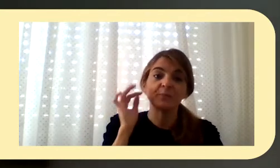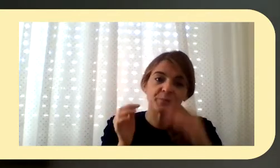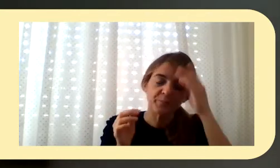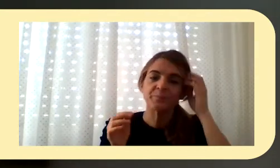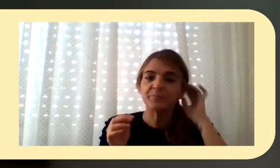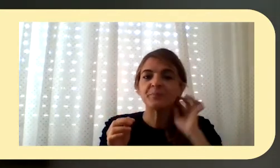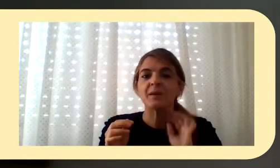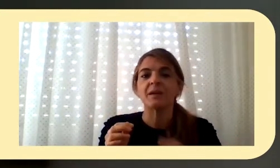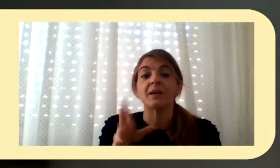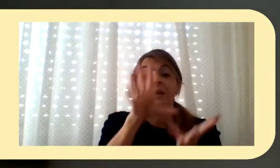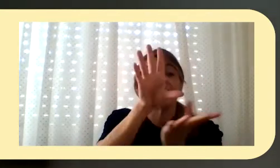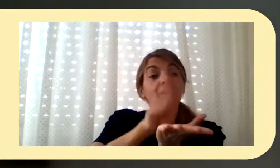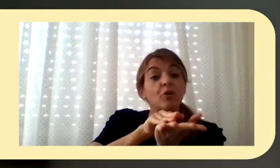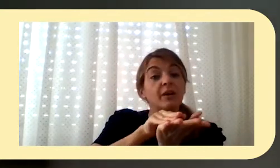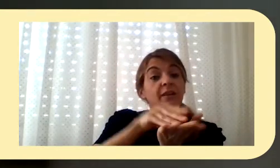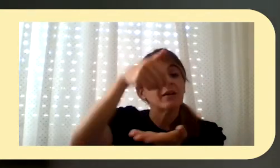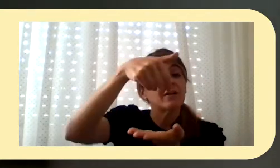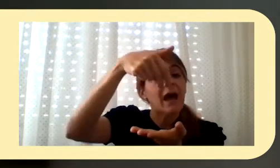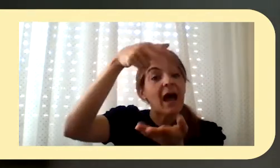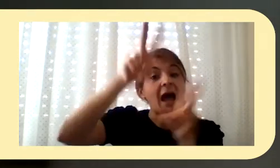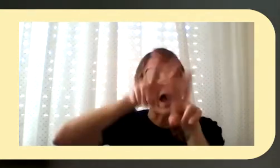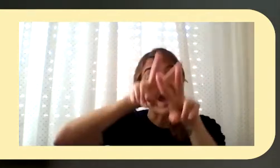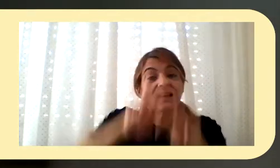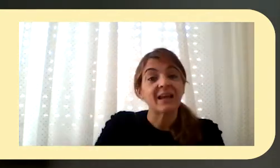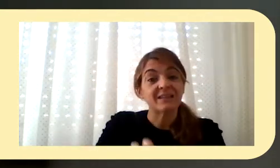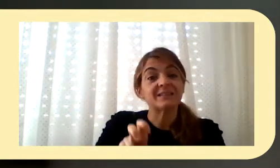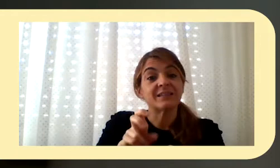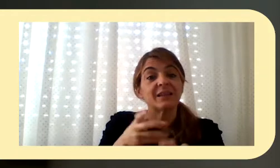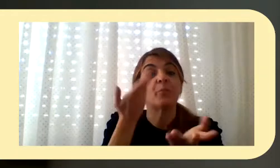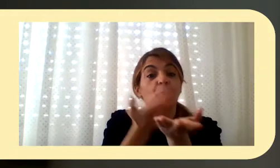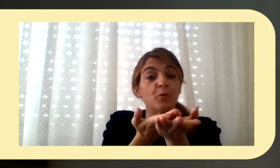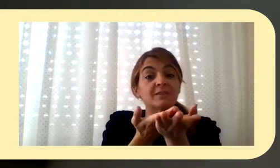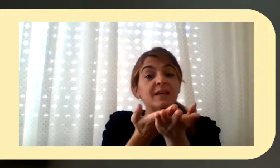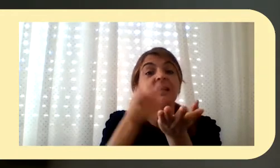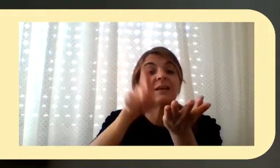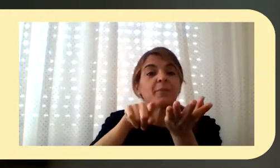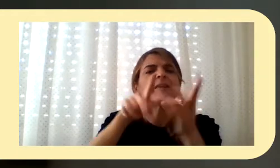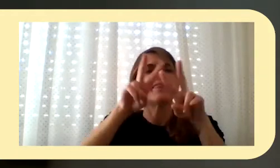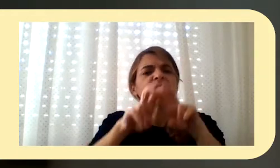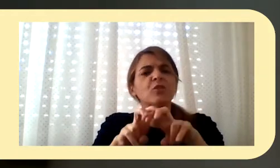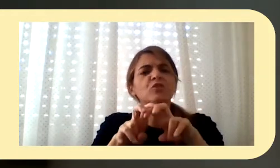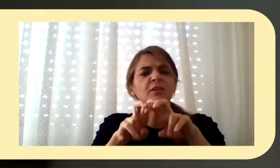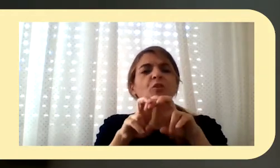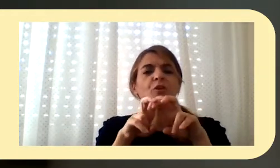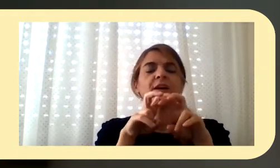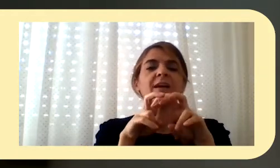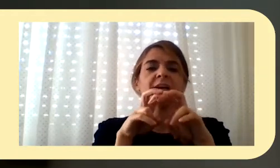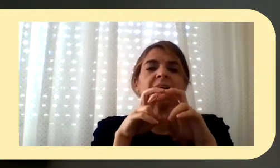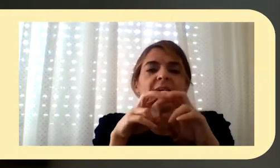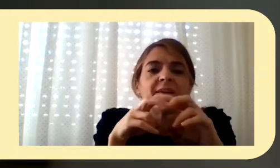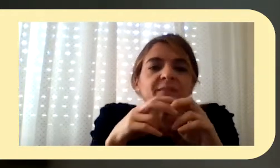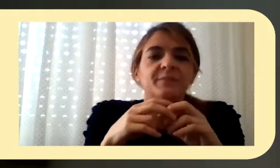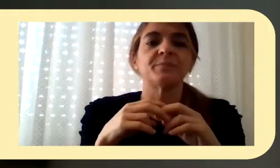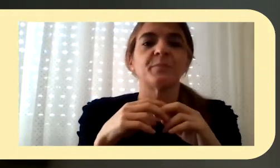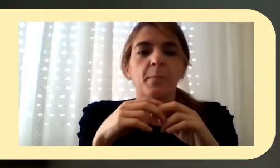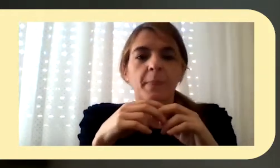Tenemos recogidas un análisis de propuestas, un diagnóstico. Veo por aquí que hay algunas participantes